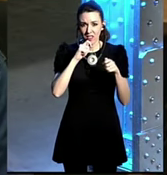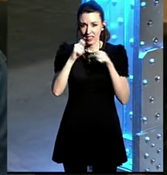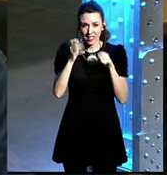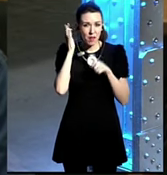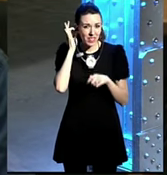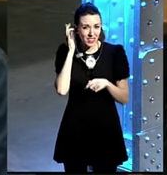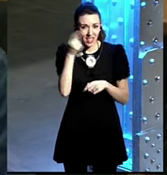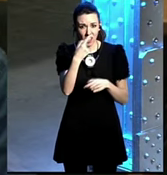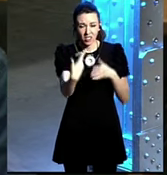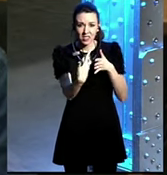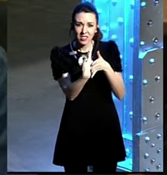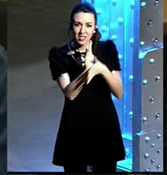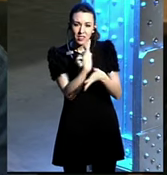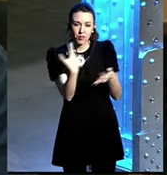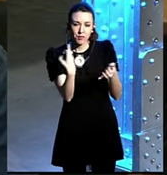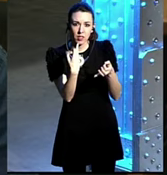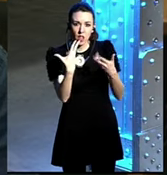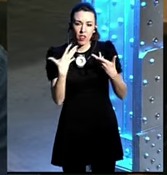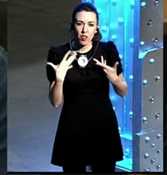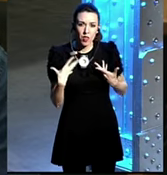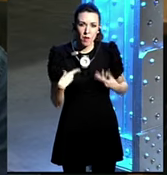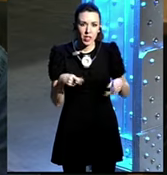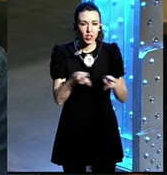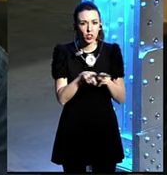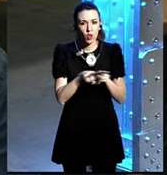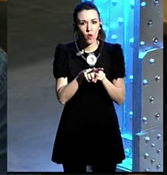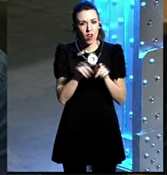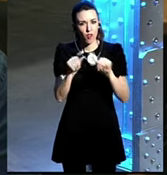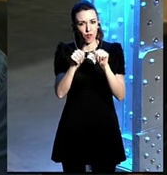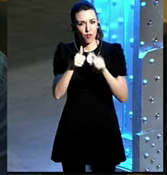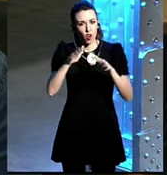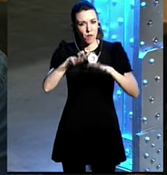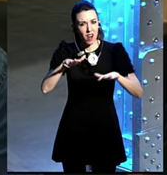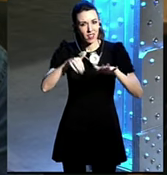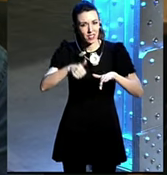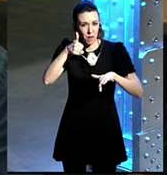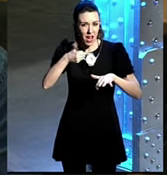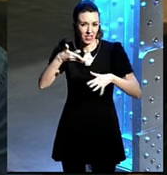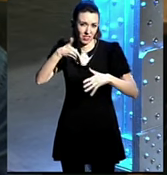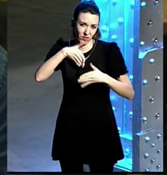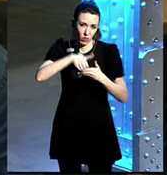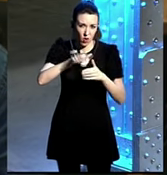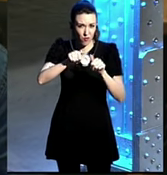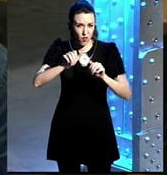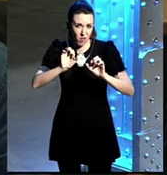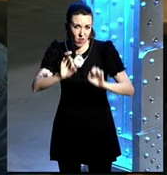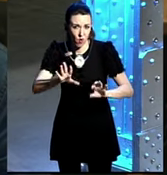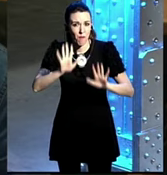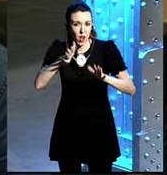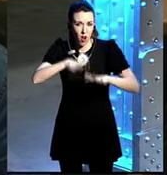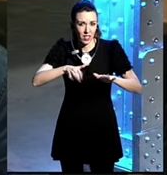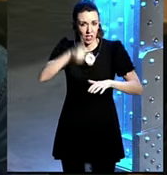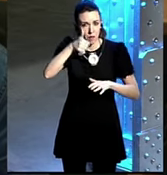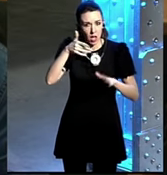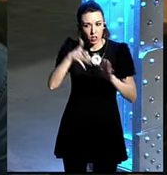entrevistadas le había definido la depresión como una manera más lenta de estar muerto. ¿Eso usted lo asocia con lo que explica como que